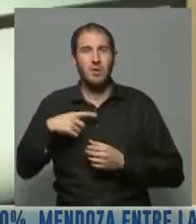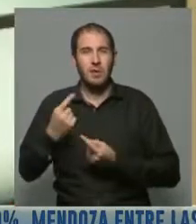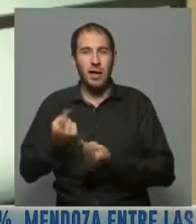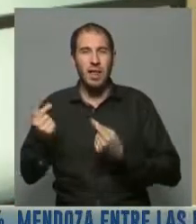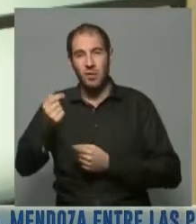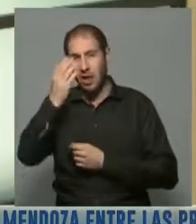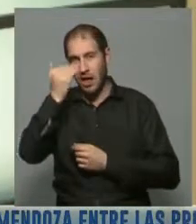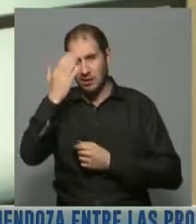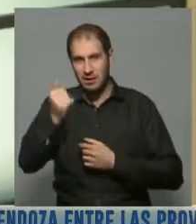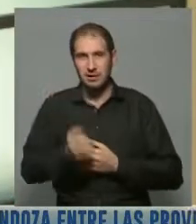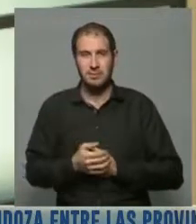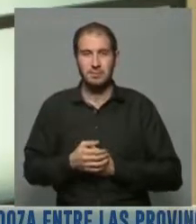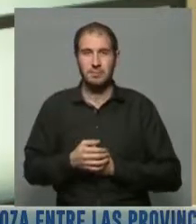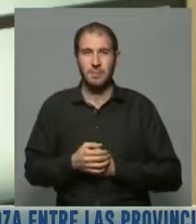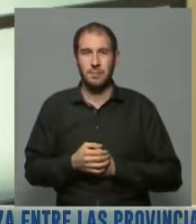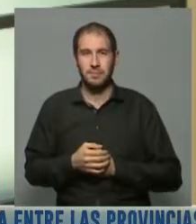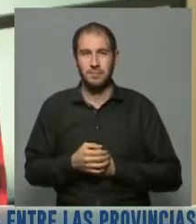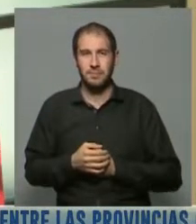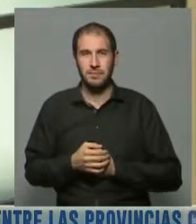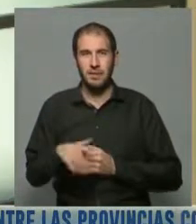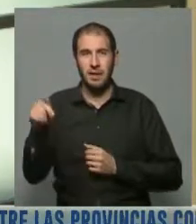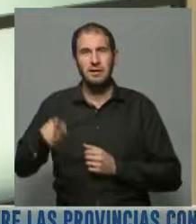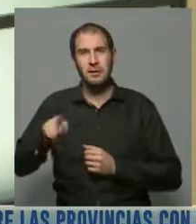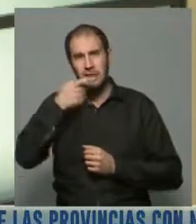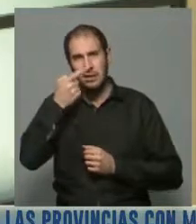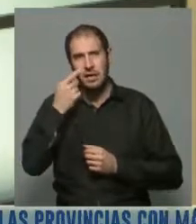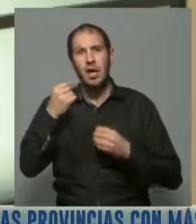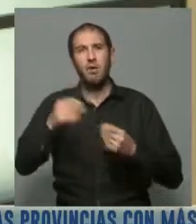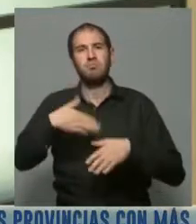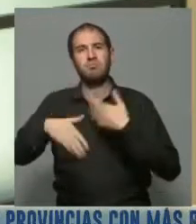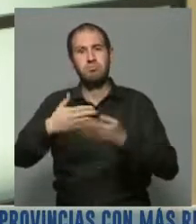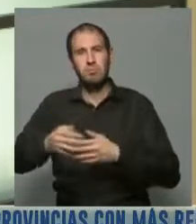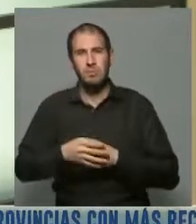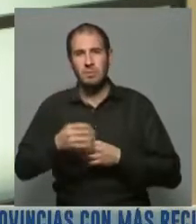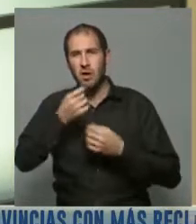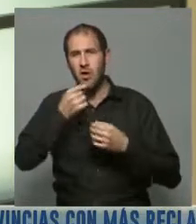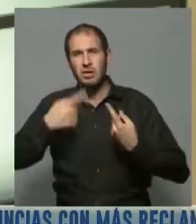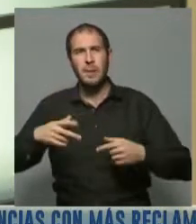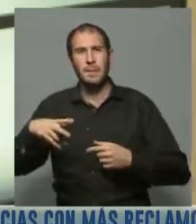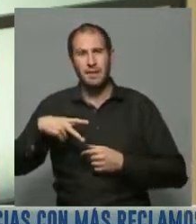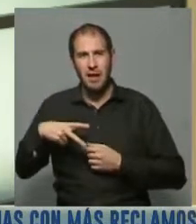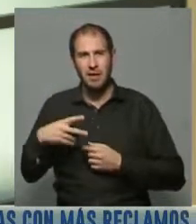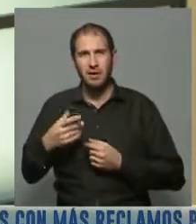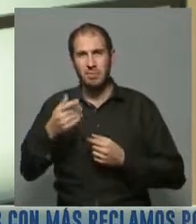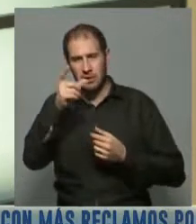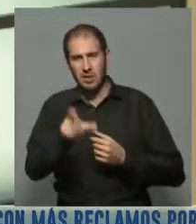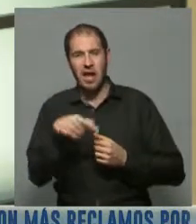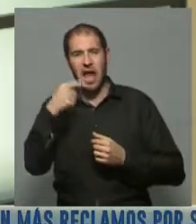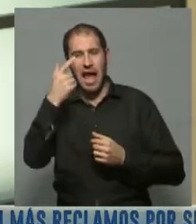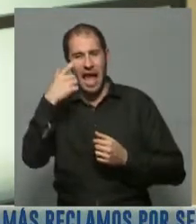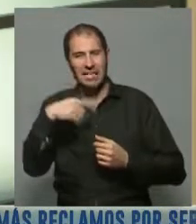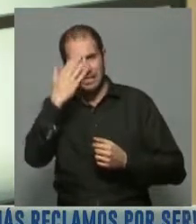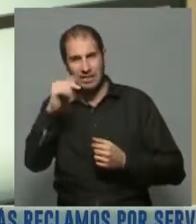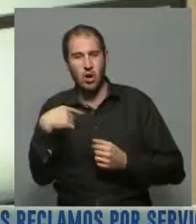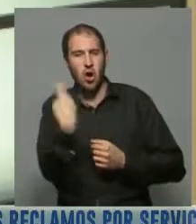de las actrices. Y eso es re interesante ver cómo funciona de pronto algo que fue tan íntimo en el cuerpo de otra de las actrices